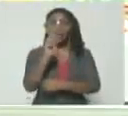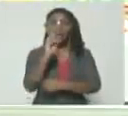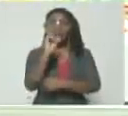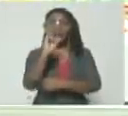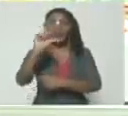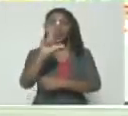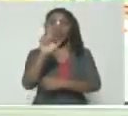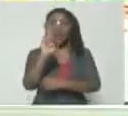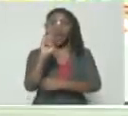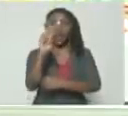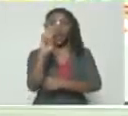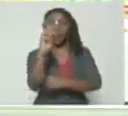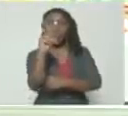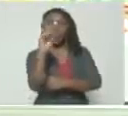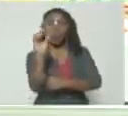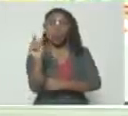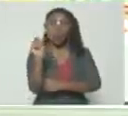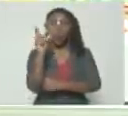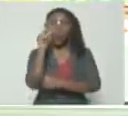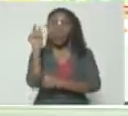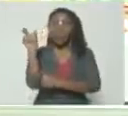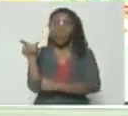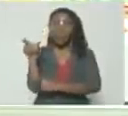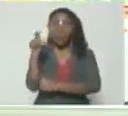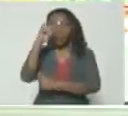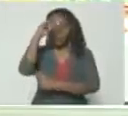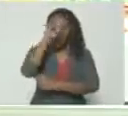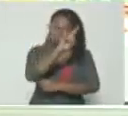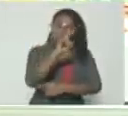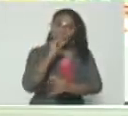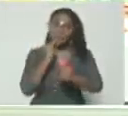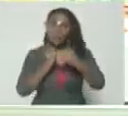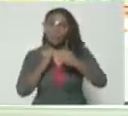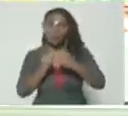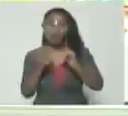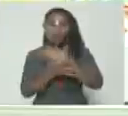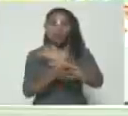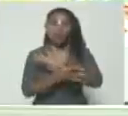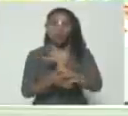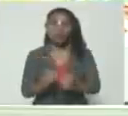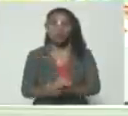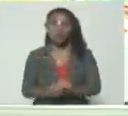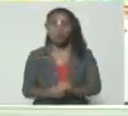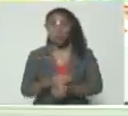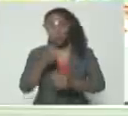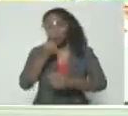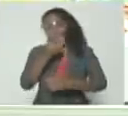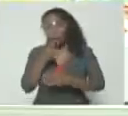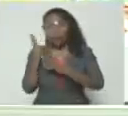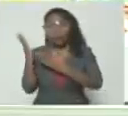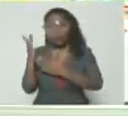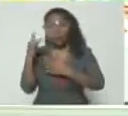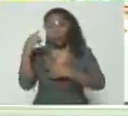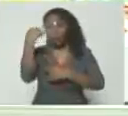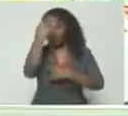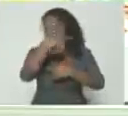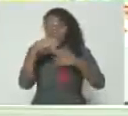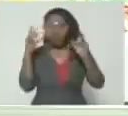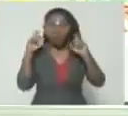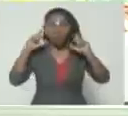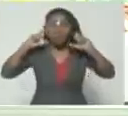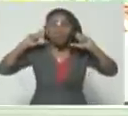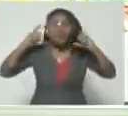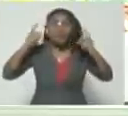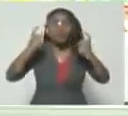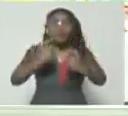Gabriel Lara Toro. Guillermo Gabriel, bueno, sin mascarilla, para que te vean